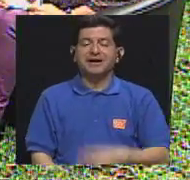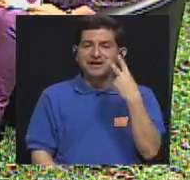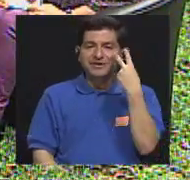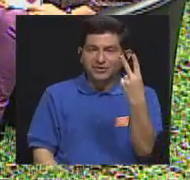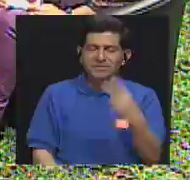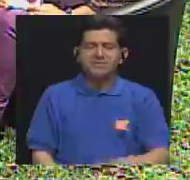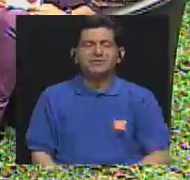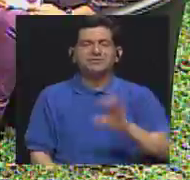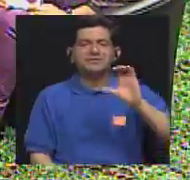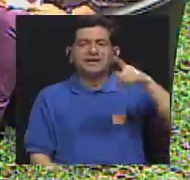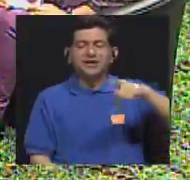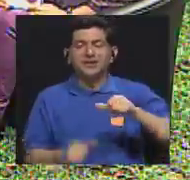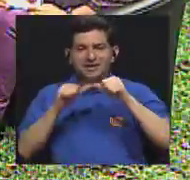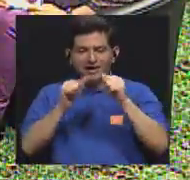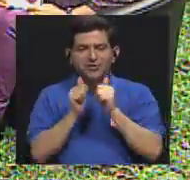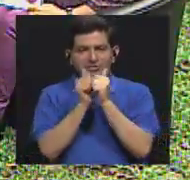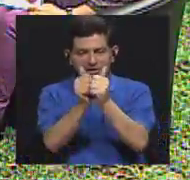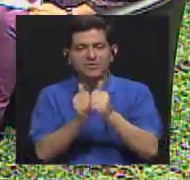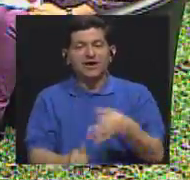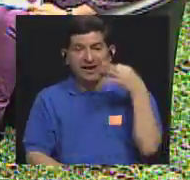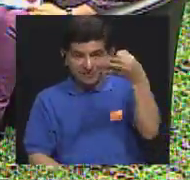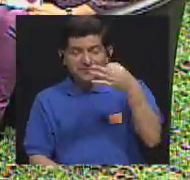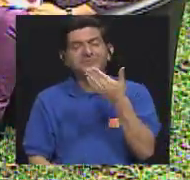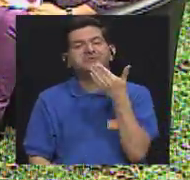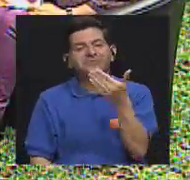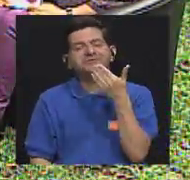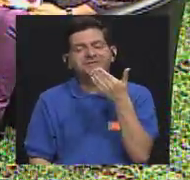Hasta la próxima. Así es, hasta la próxima. Y Carolina, esperamos que nos siga